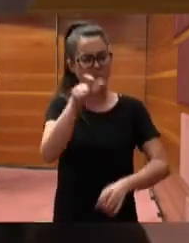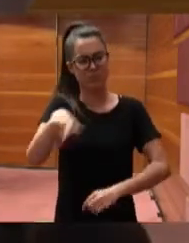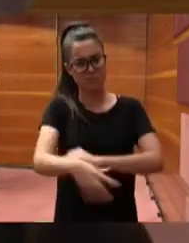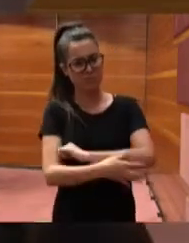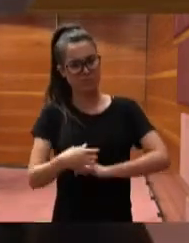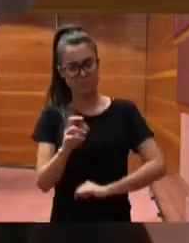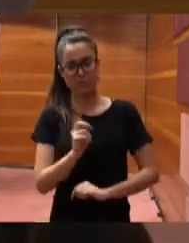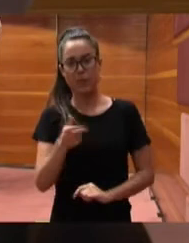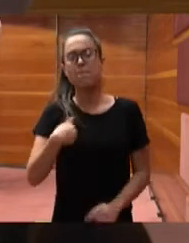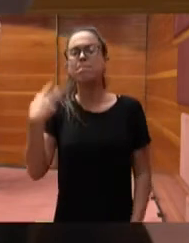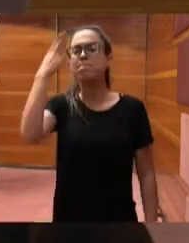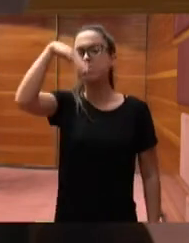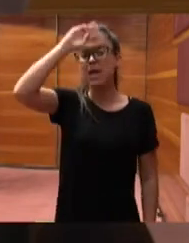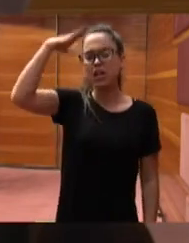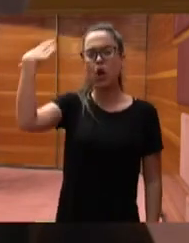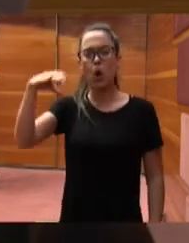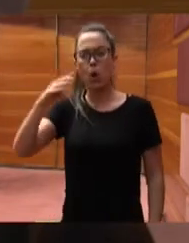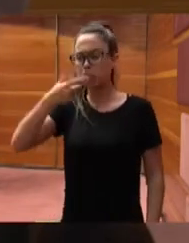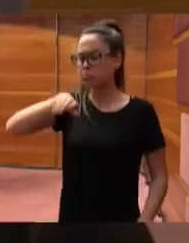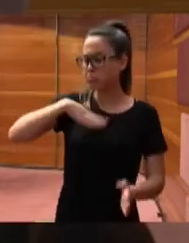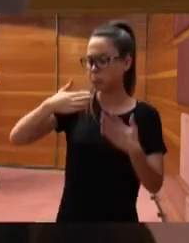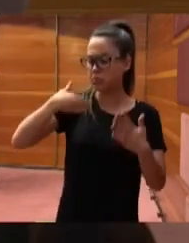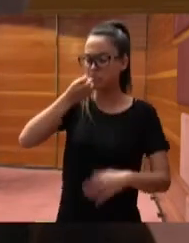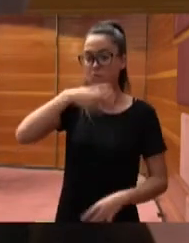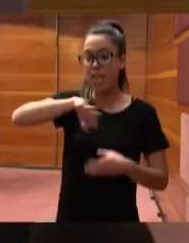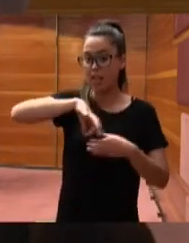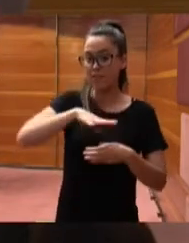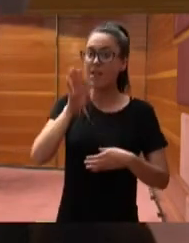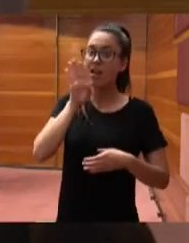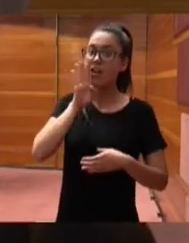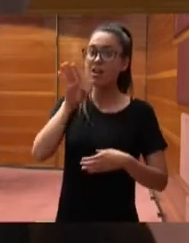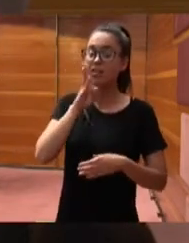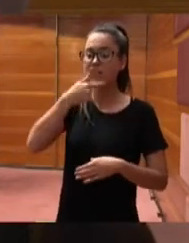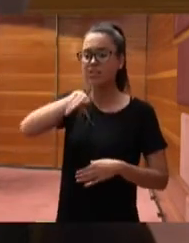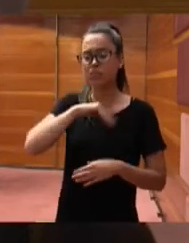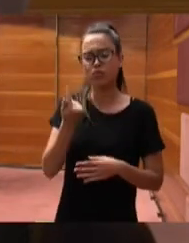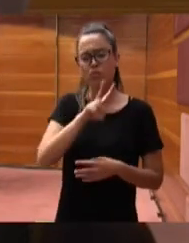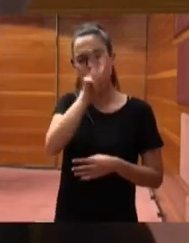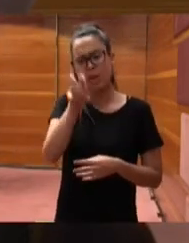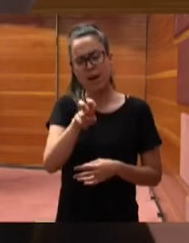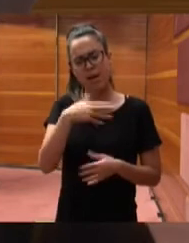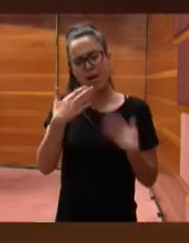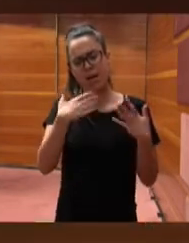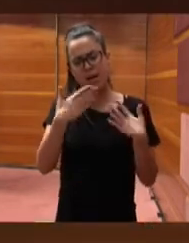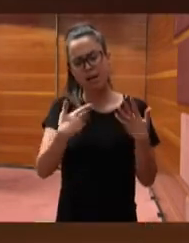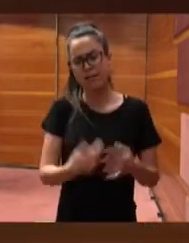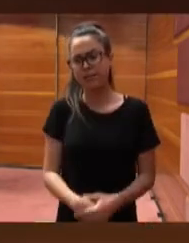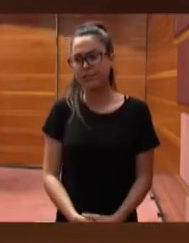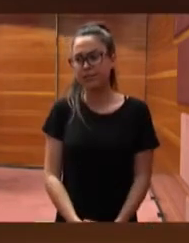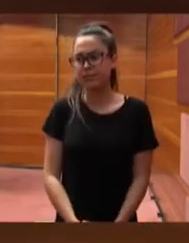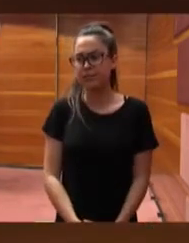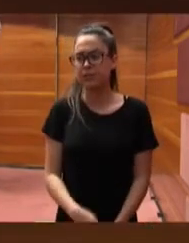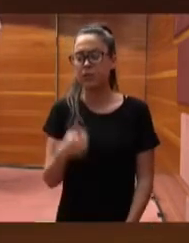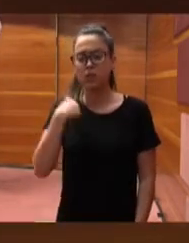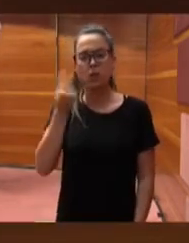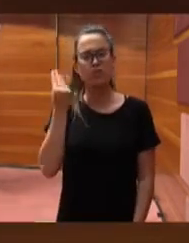Colombia. Ya no veo... Es que antes en el café ha salido una cuestión que yo creo que puede servirnos de alguna manera